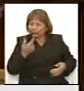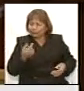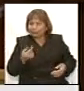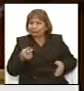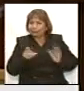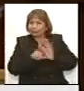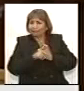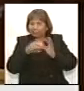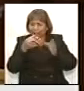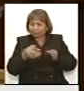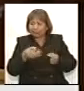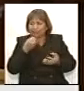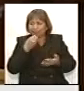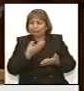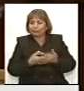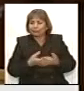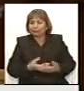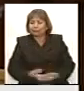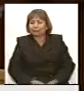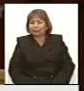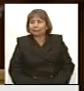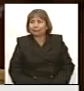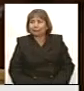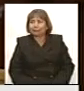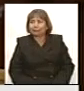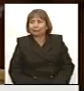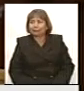están adquiriendo una